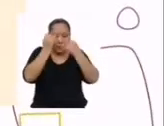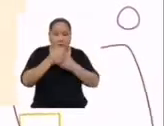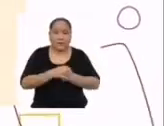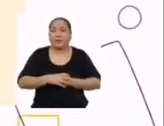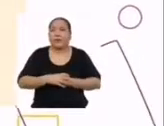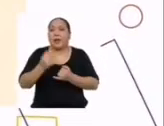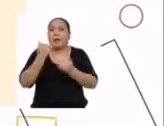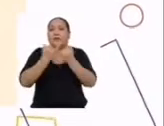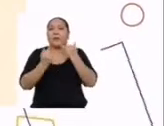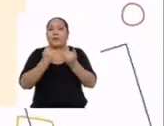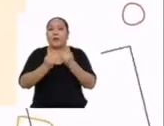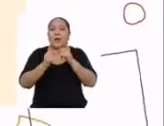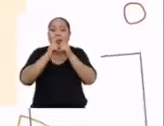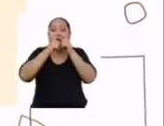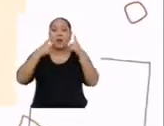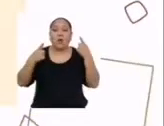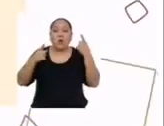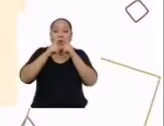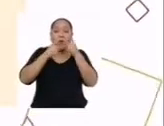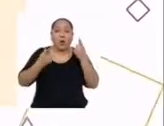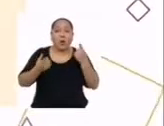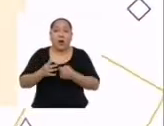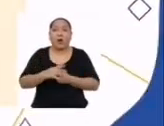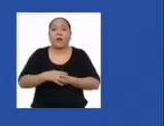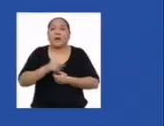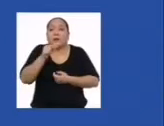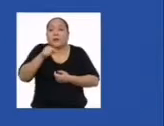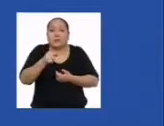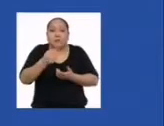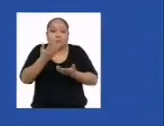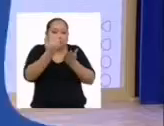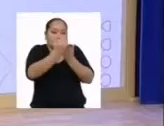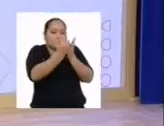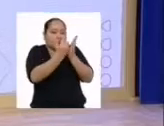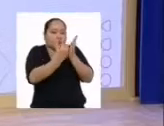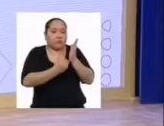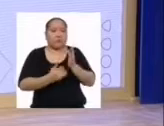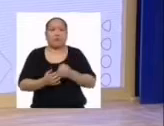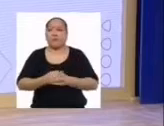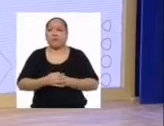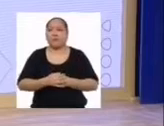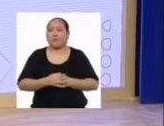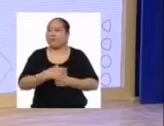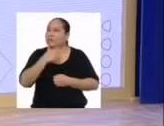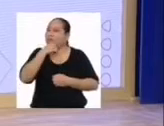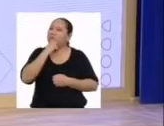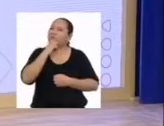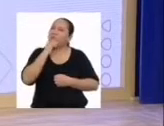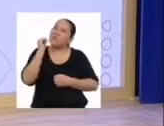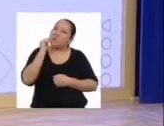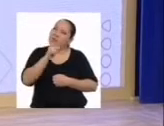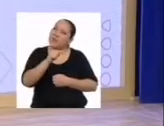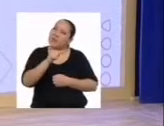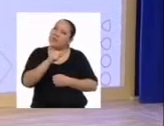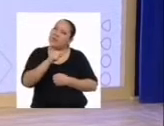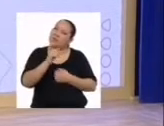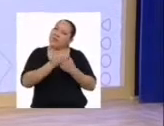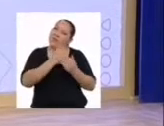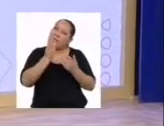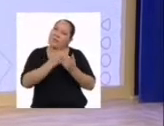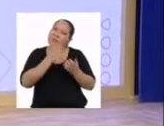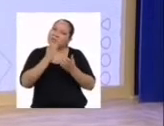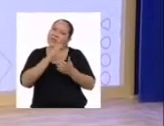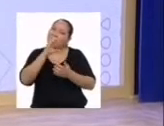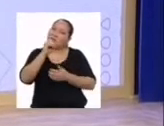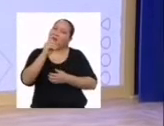lenguaje y los términos deben ser de fácil decodificación. Uy, pero eso último de fácil decodificación,